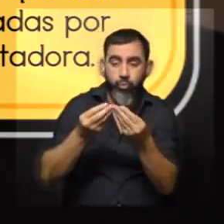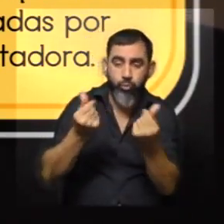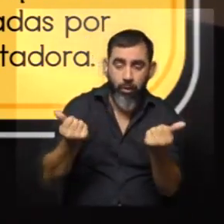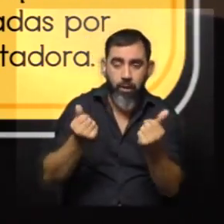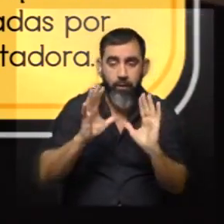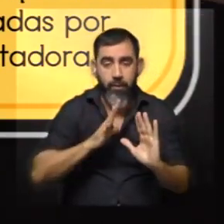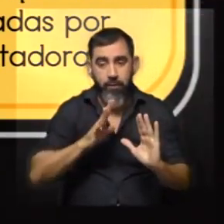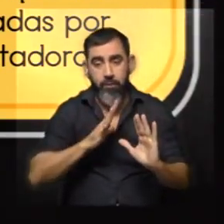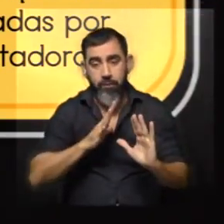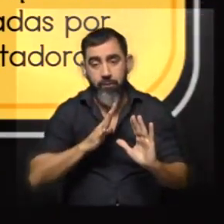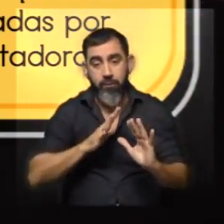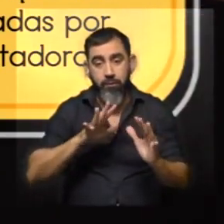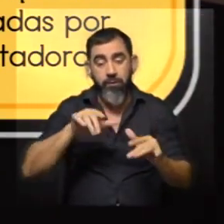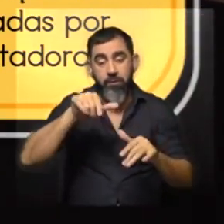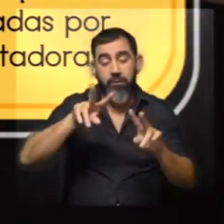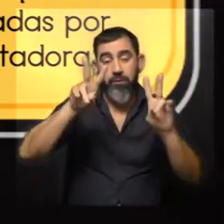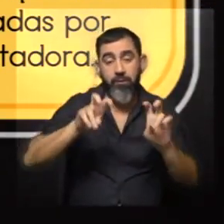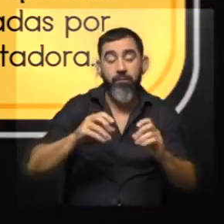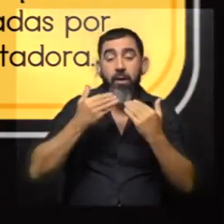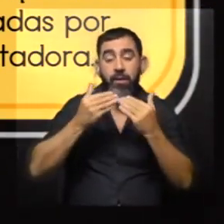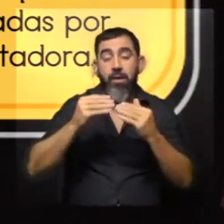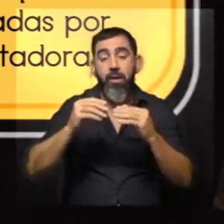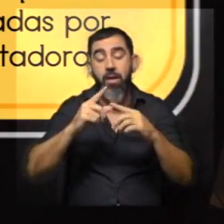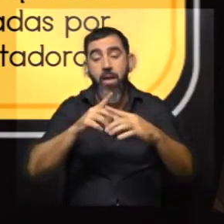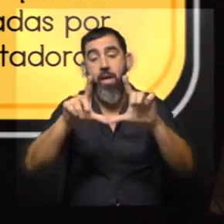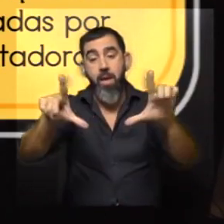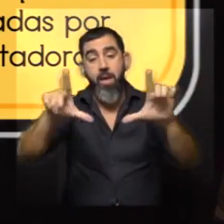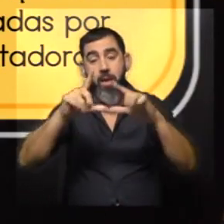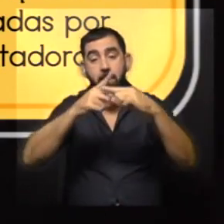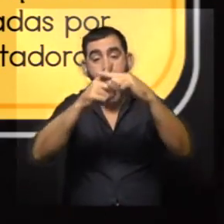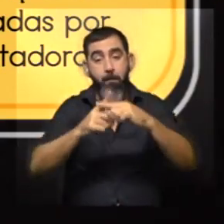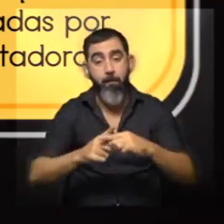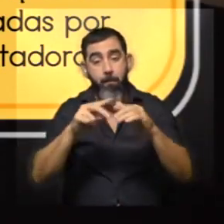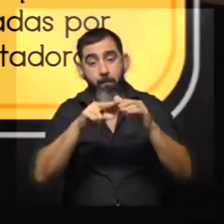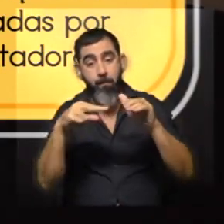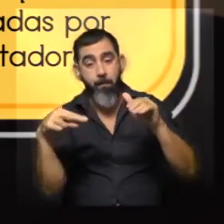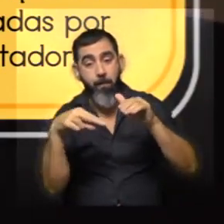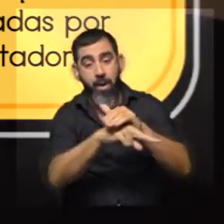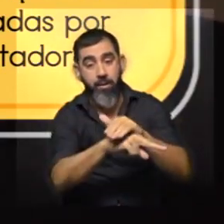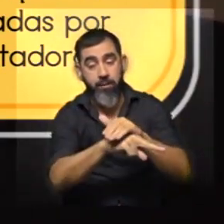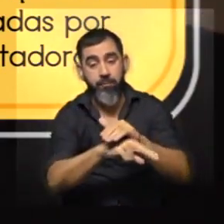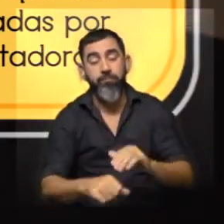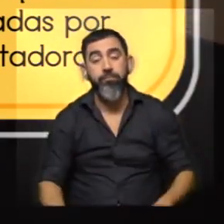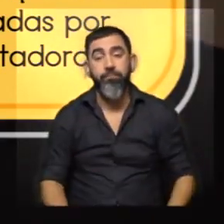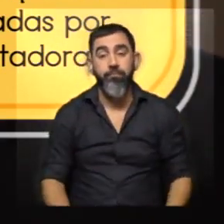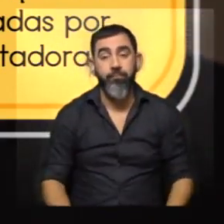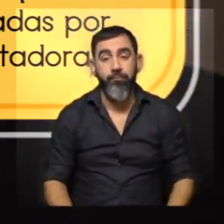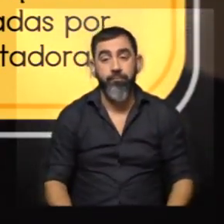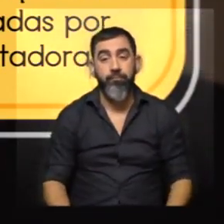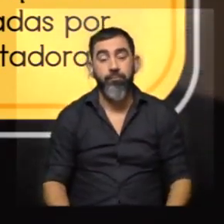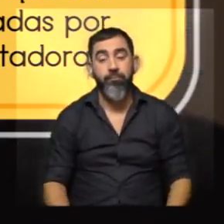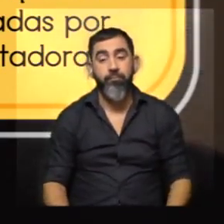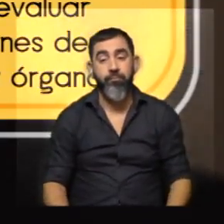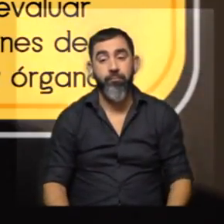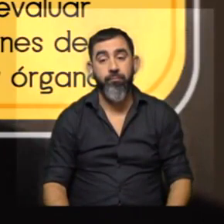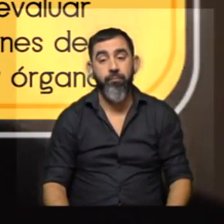y, en este caso, a través de las imágenes de diagnóstico por imágenes como la resonancia,